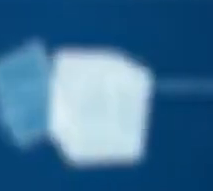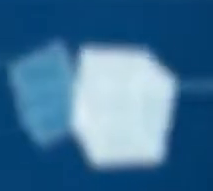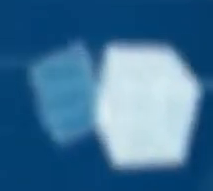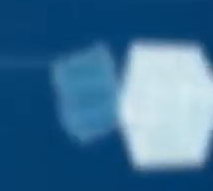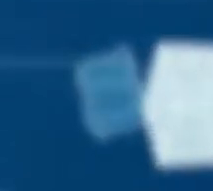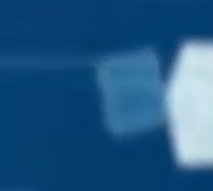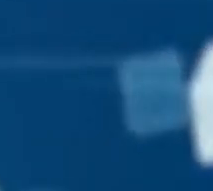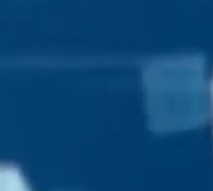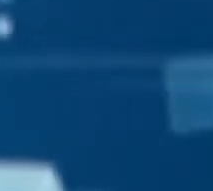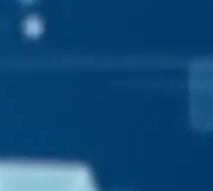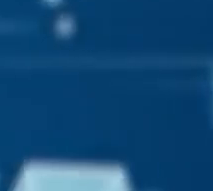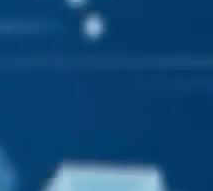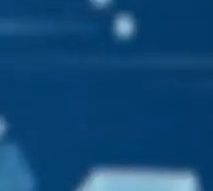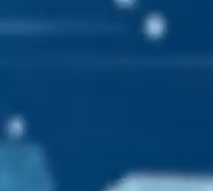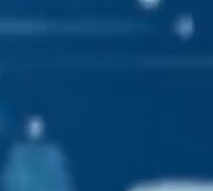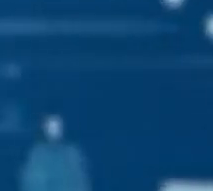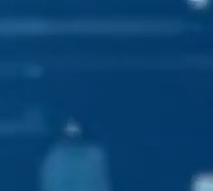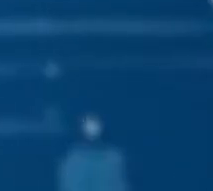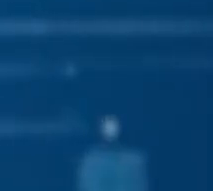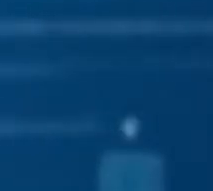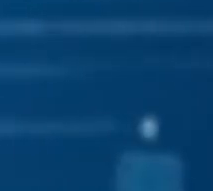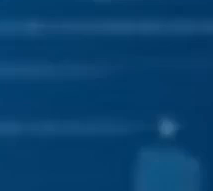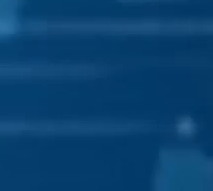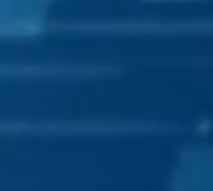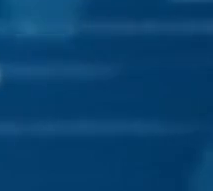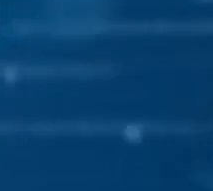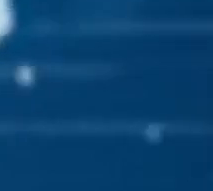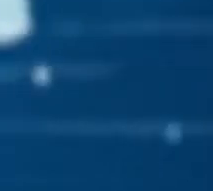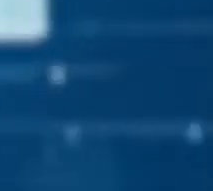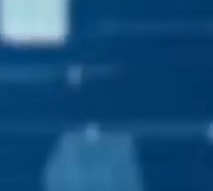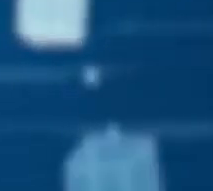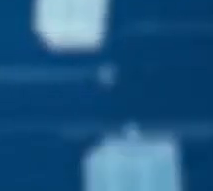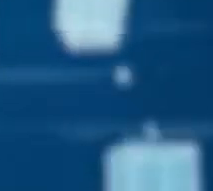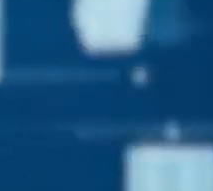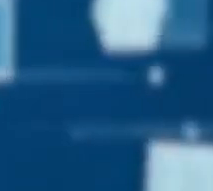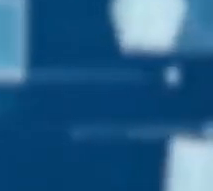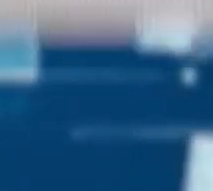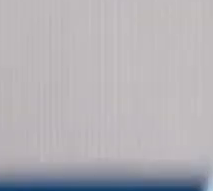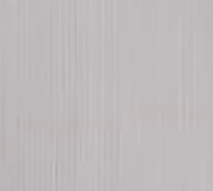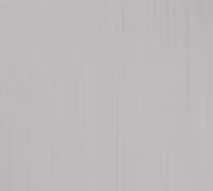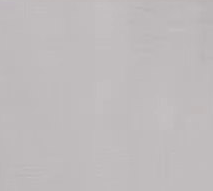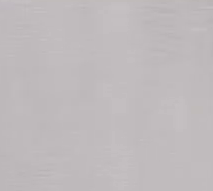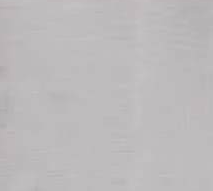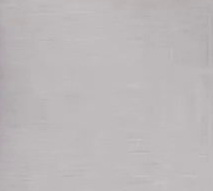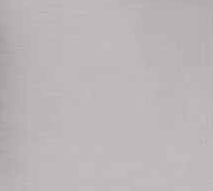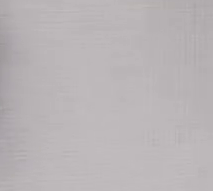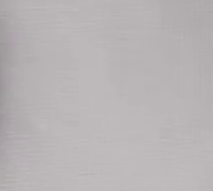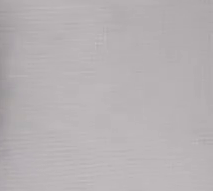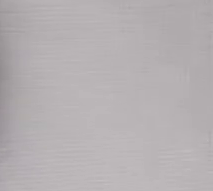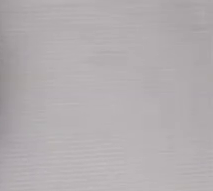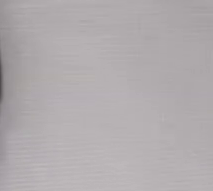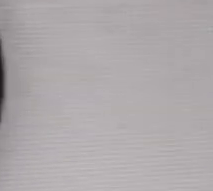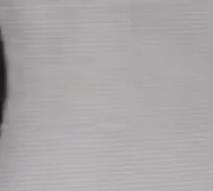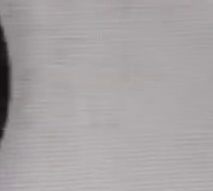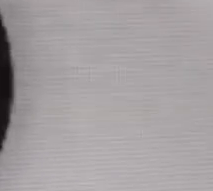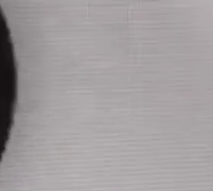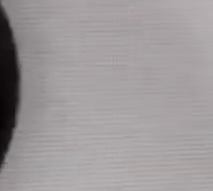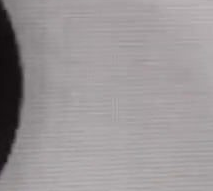y acciones a tomar contra los que resulten responsables del resultado de la investigación. Para esto, se abre el